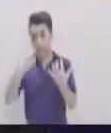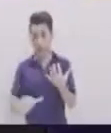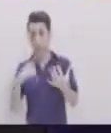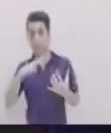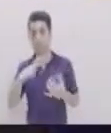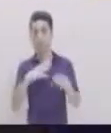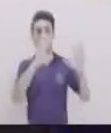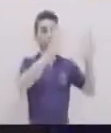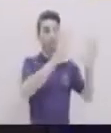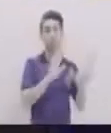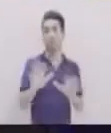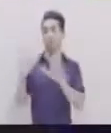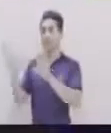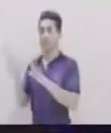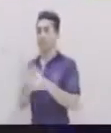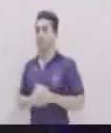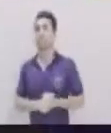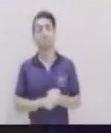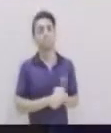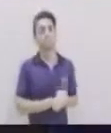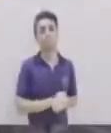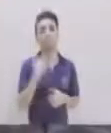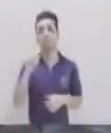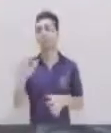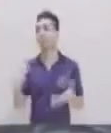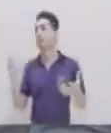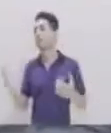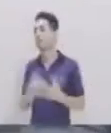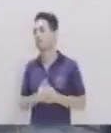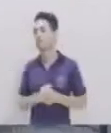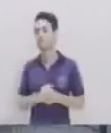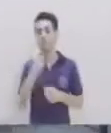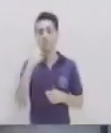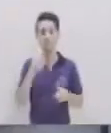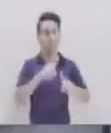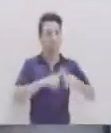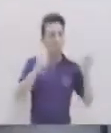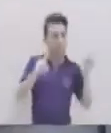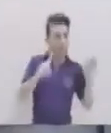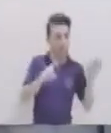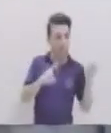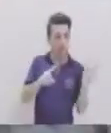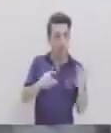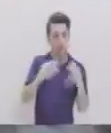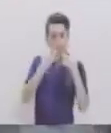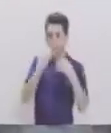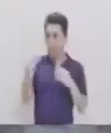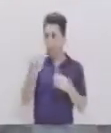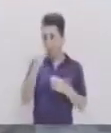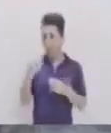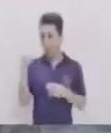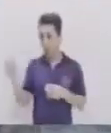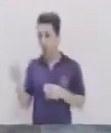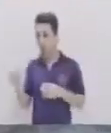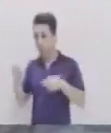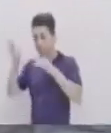tienen 10 cada uno. Muy bien. Ahora, ¿cuál sería la diferencia entre el mango y la